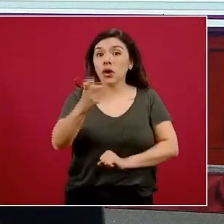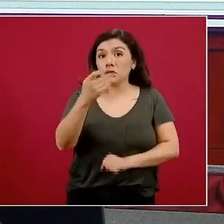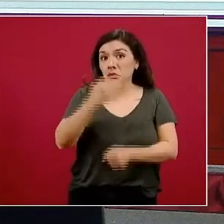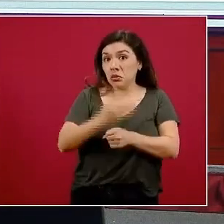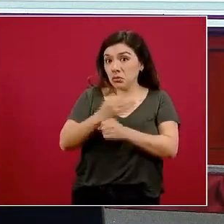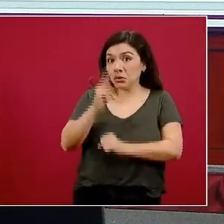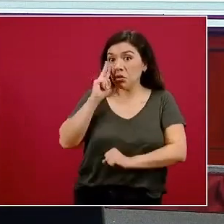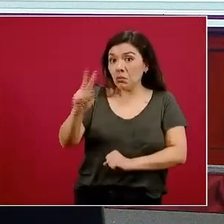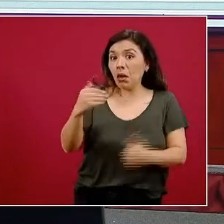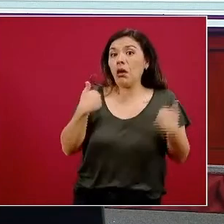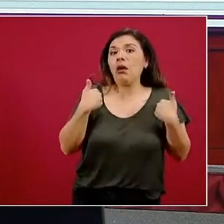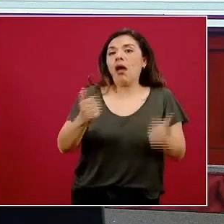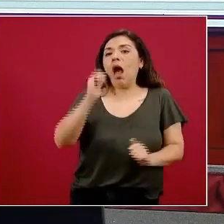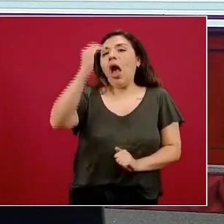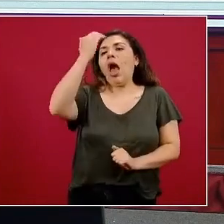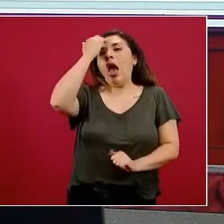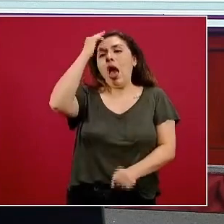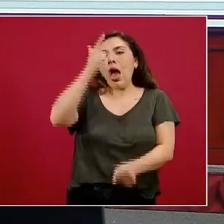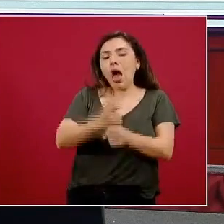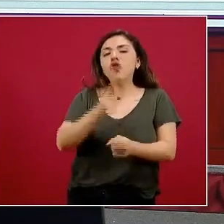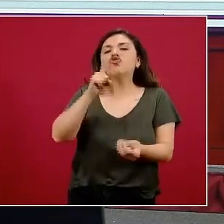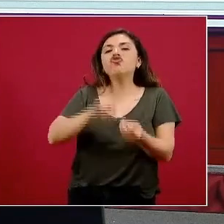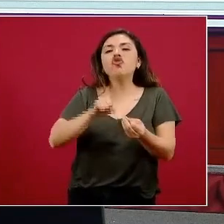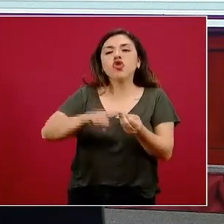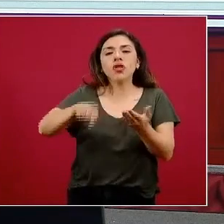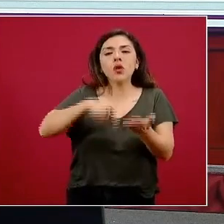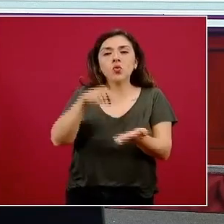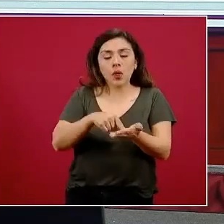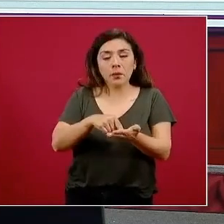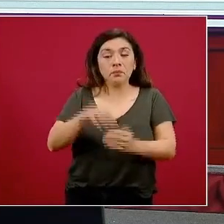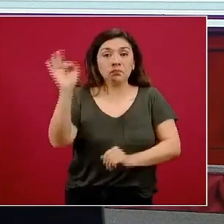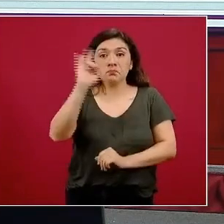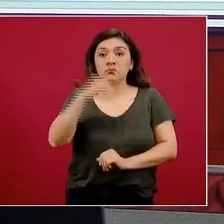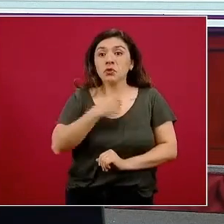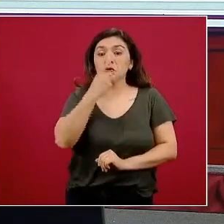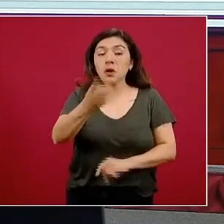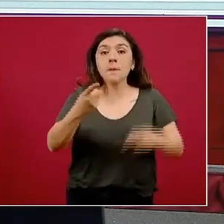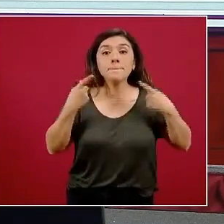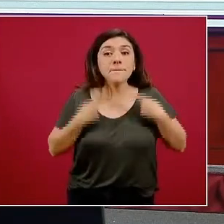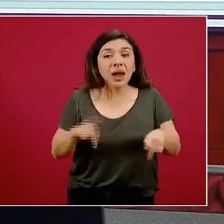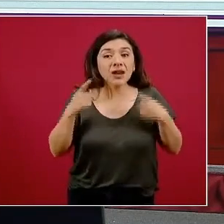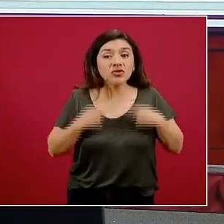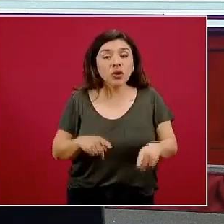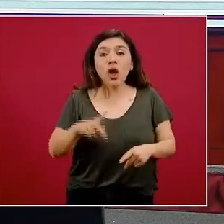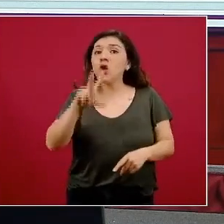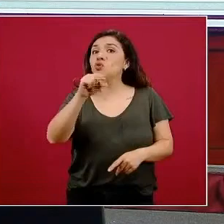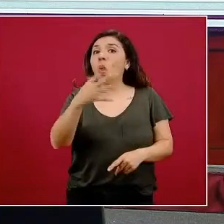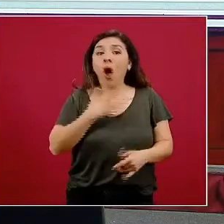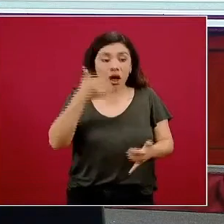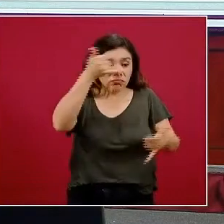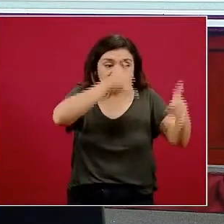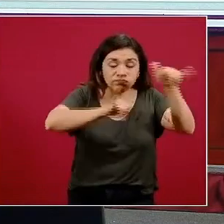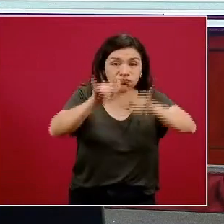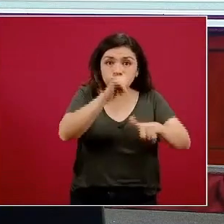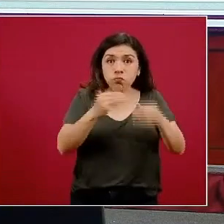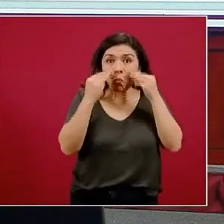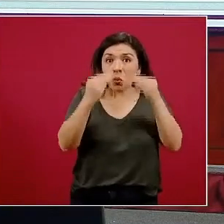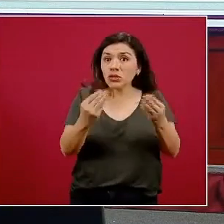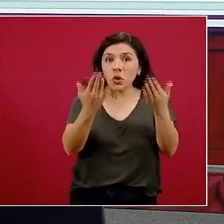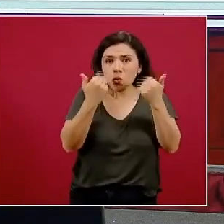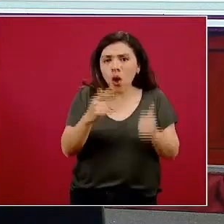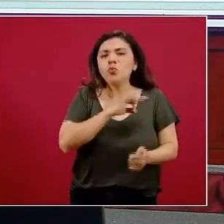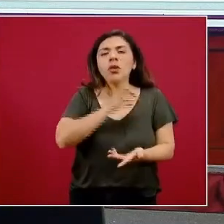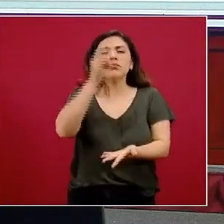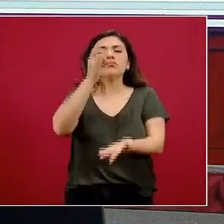podemos lógicamente conocer dónde se encuentran. Entonces, cuando hablamos de las personas sin muestra, pueden ustedes